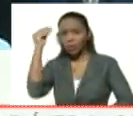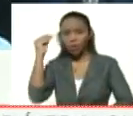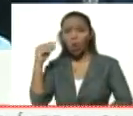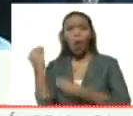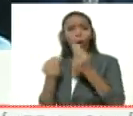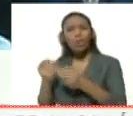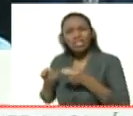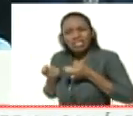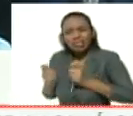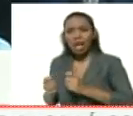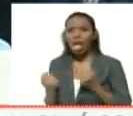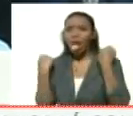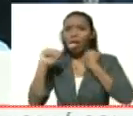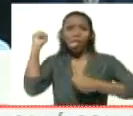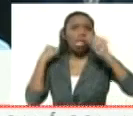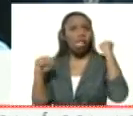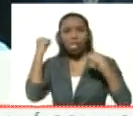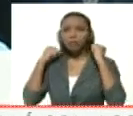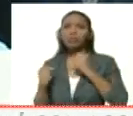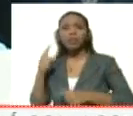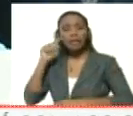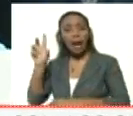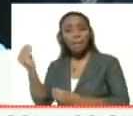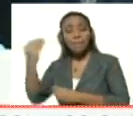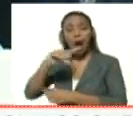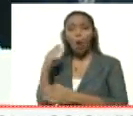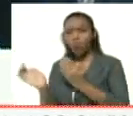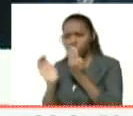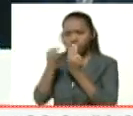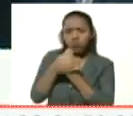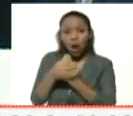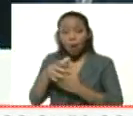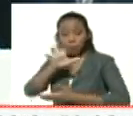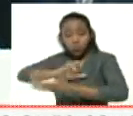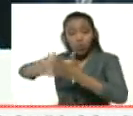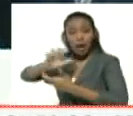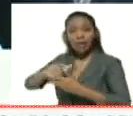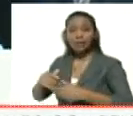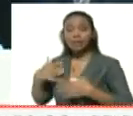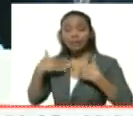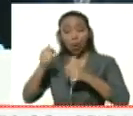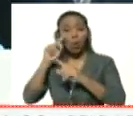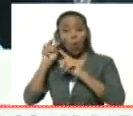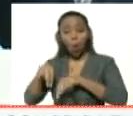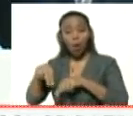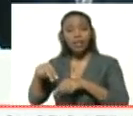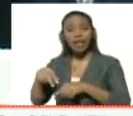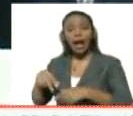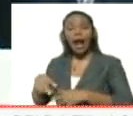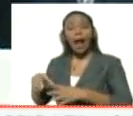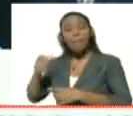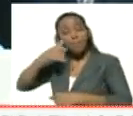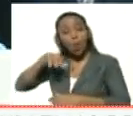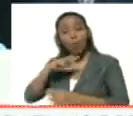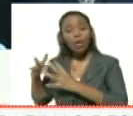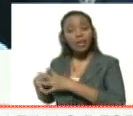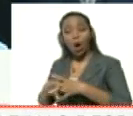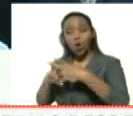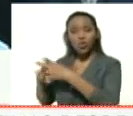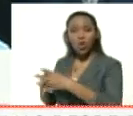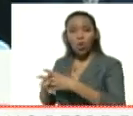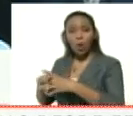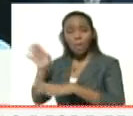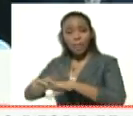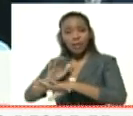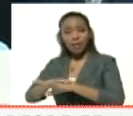un intento desesperado, además, de ocultar el desastre sanitario que sufre hoy el pueblo estadounidense a causa